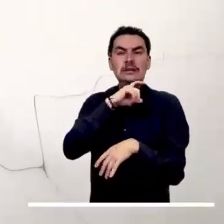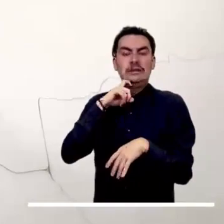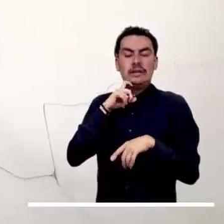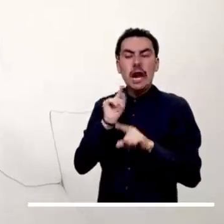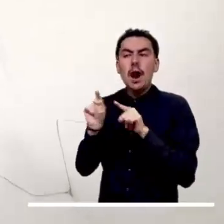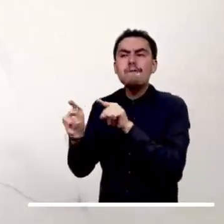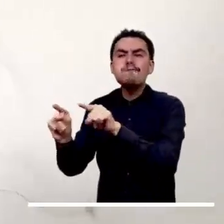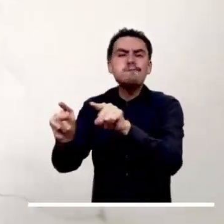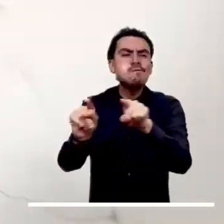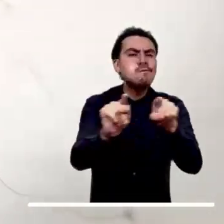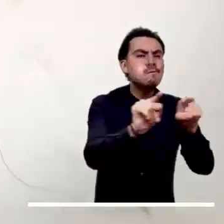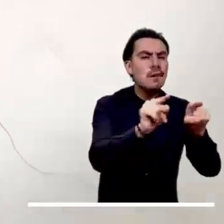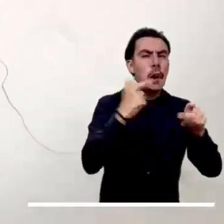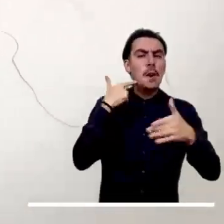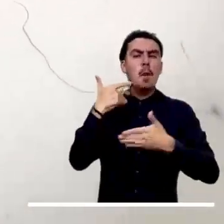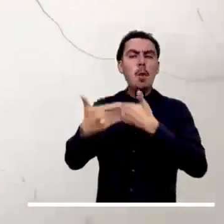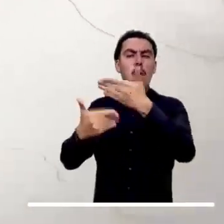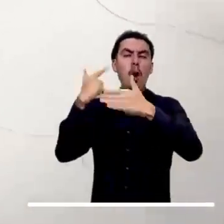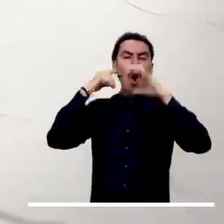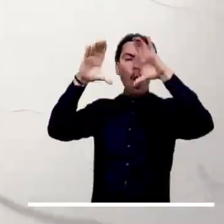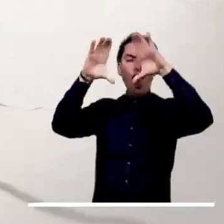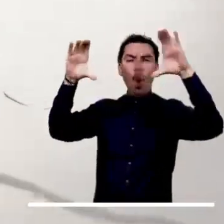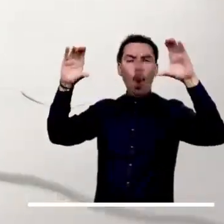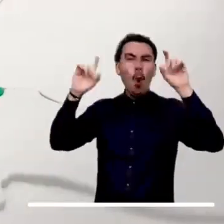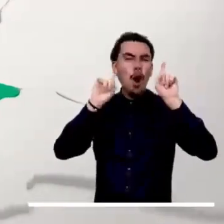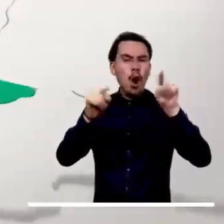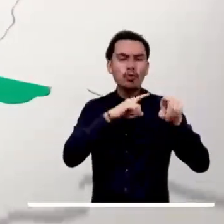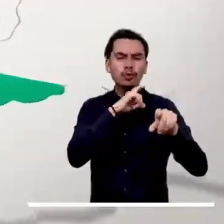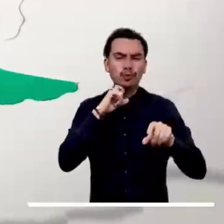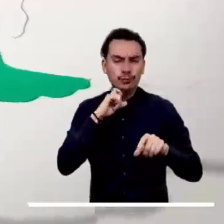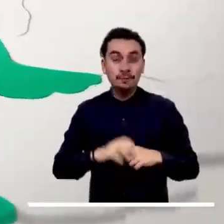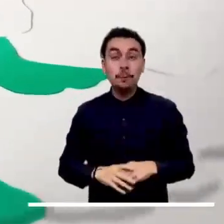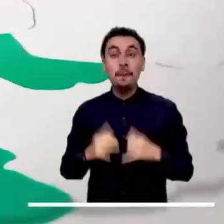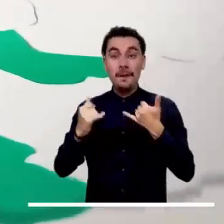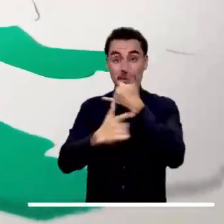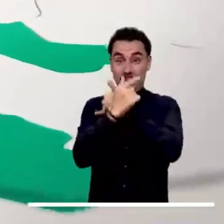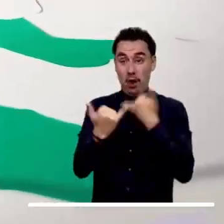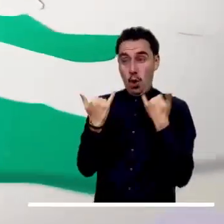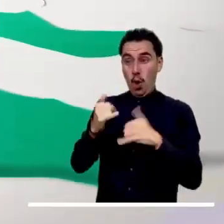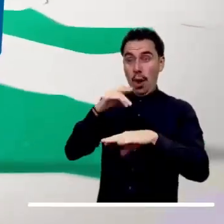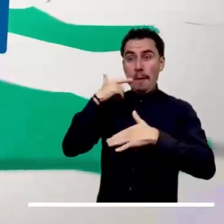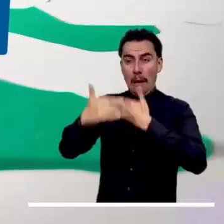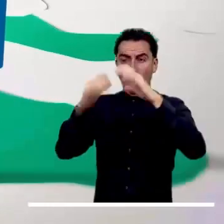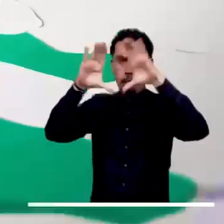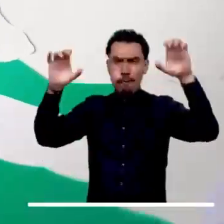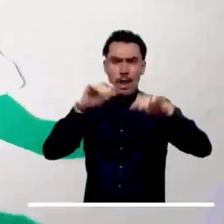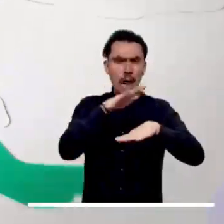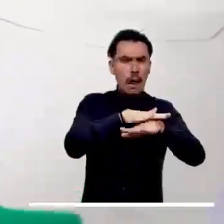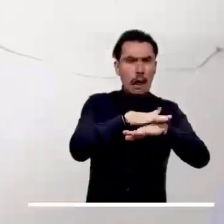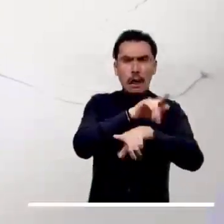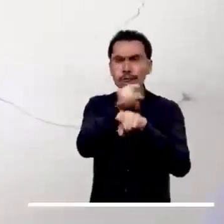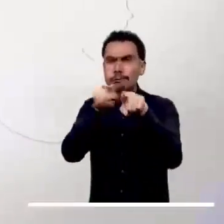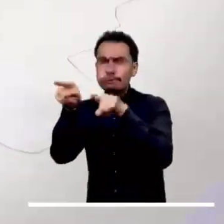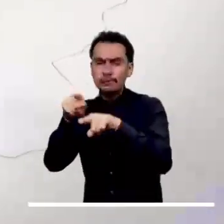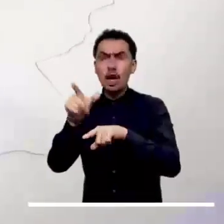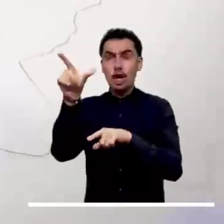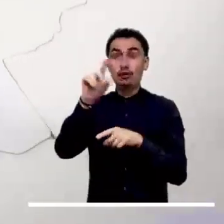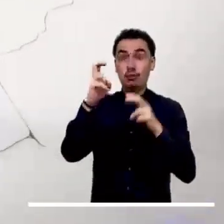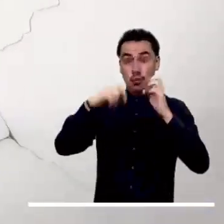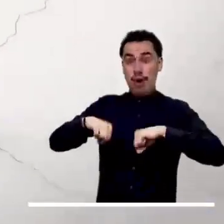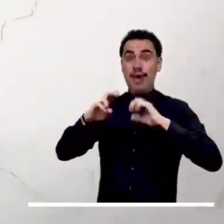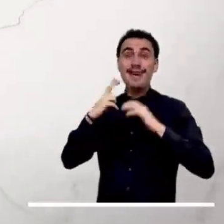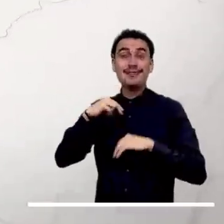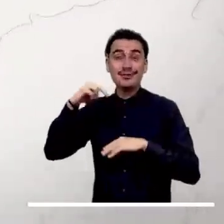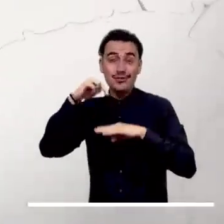Las nubes y los aguaceros se posan sobre el litoral pacífico, pudiendo escalar a tormentas eléctricas en Chocó, Valle